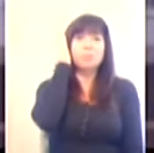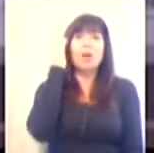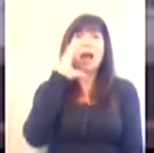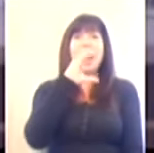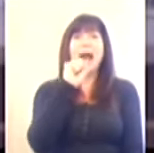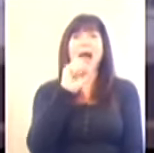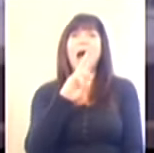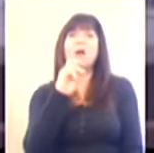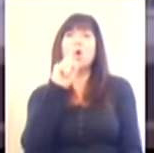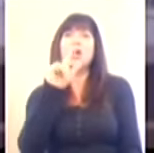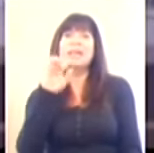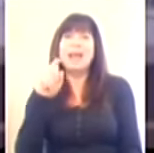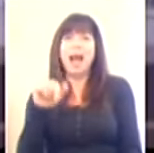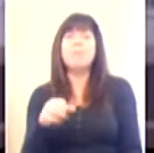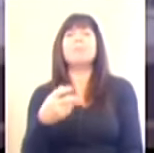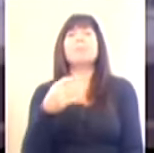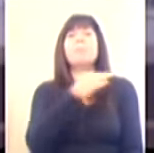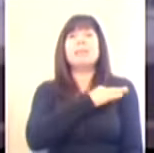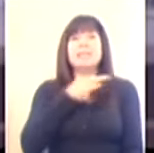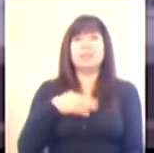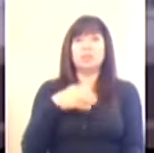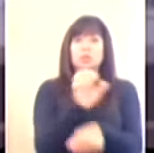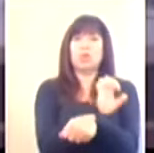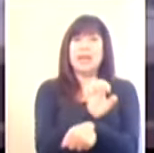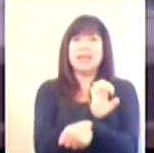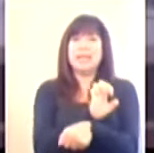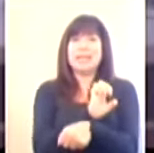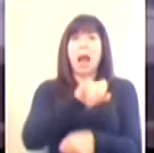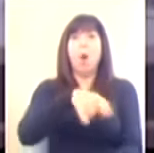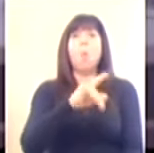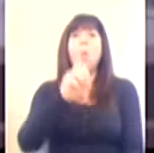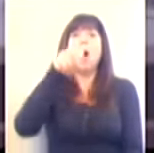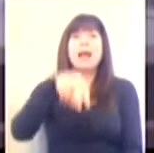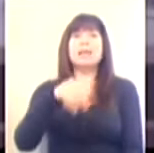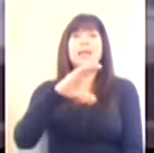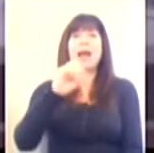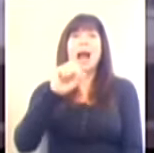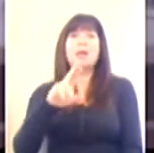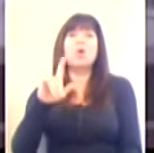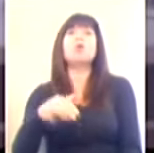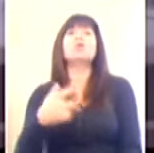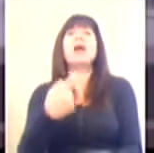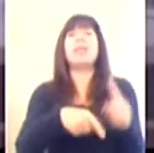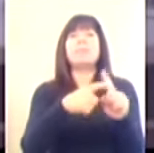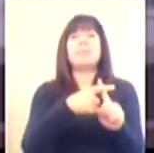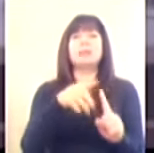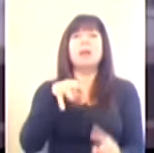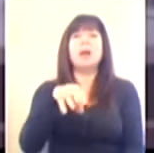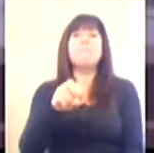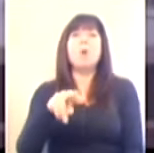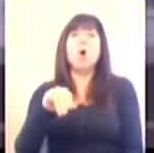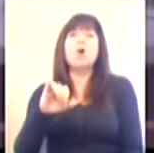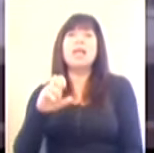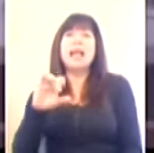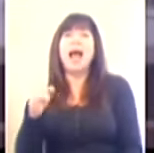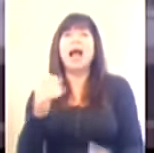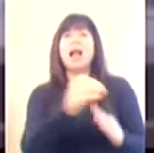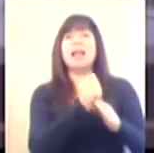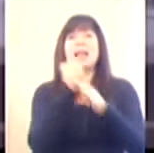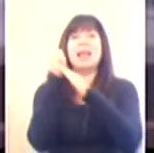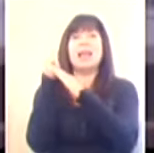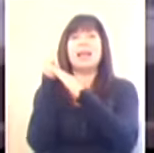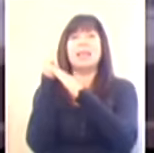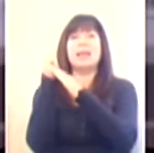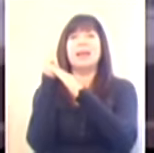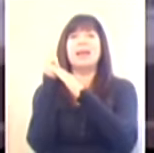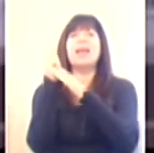al ministro de Energía, Juan Carlos Llobet, y a Mónica Araya, que es líder de Climate Champions en el